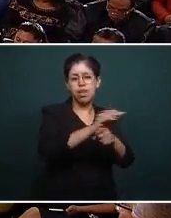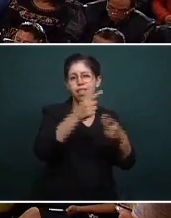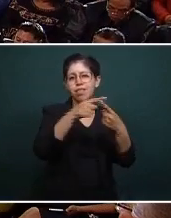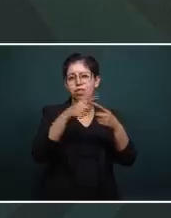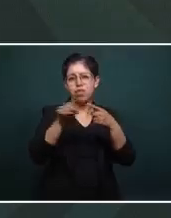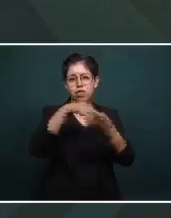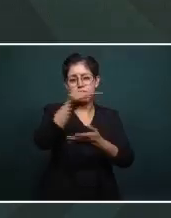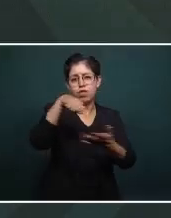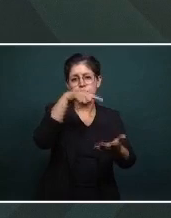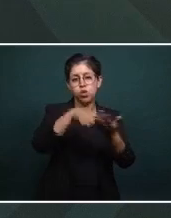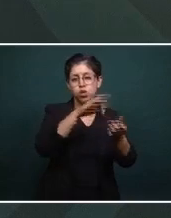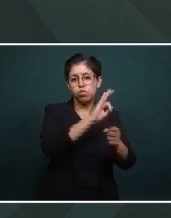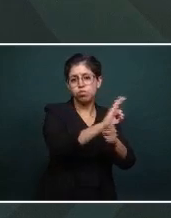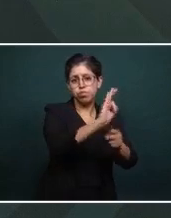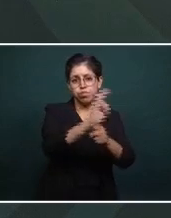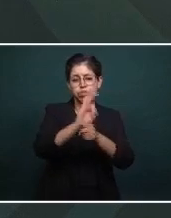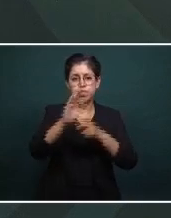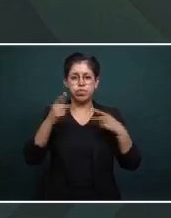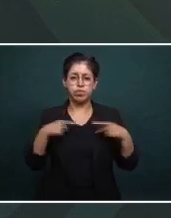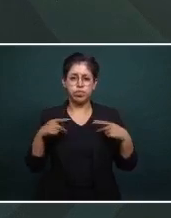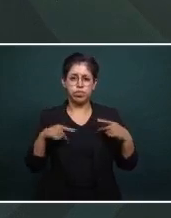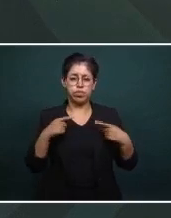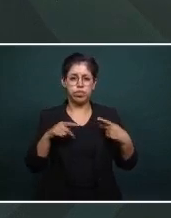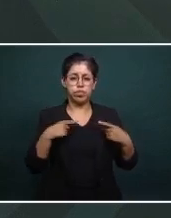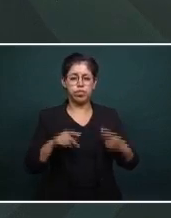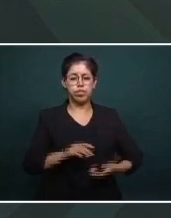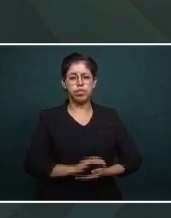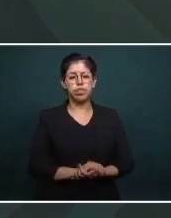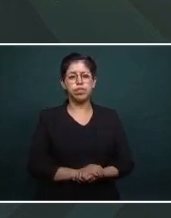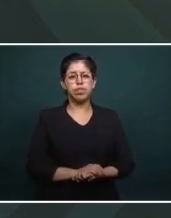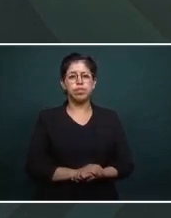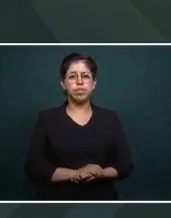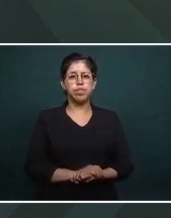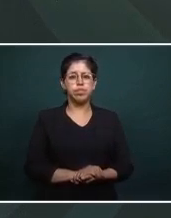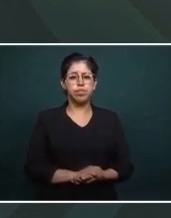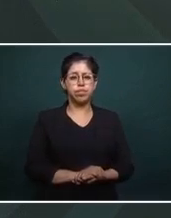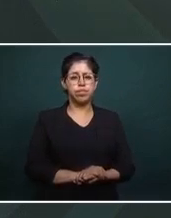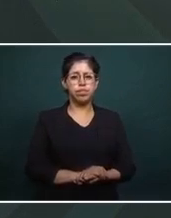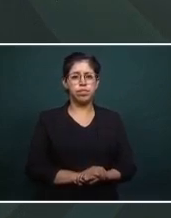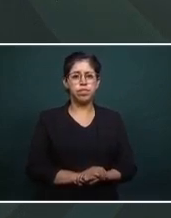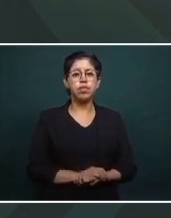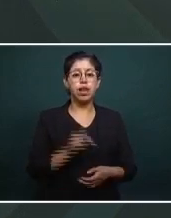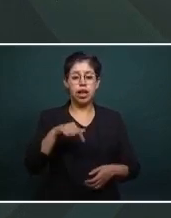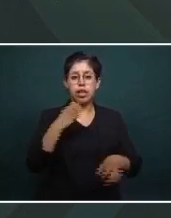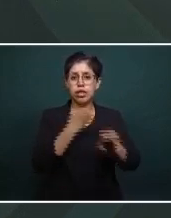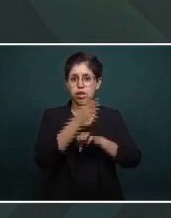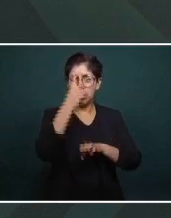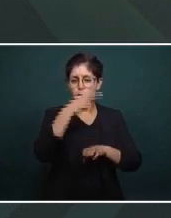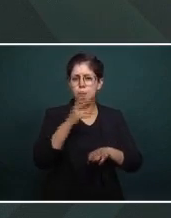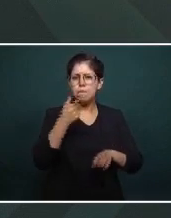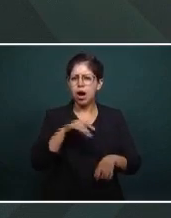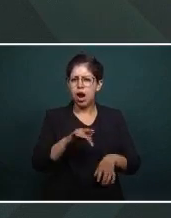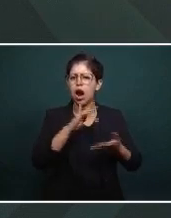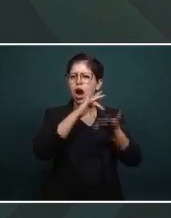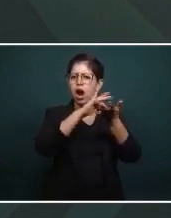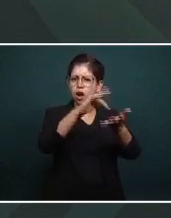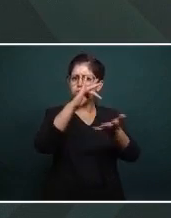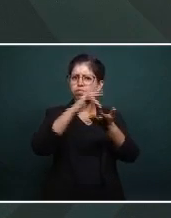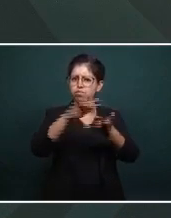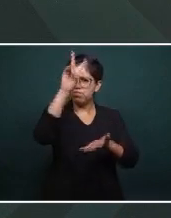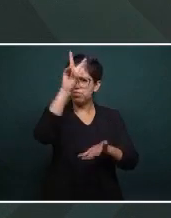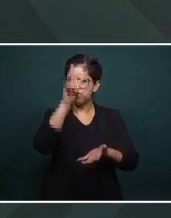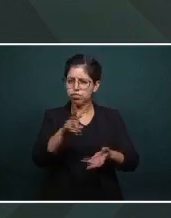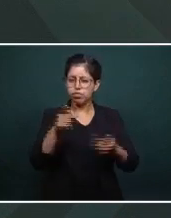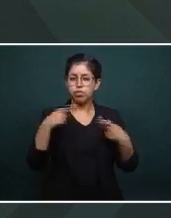regiones, a las 32 coordinaciones regionales que se tienen consideradas en el Estado para poder tener los efectivos que atiendan